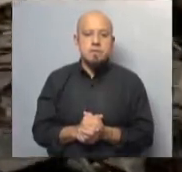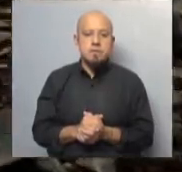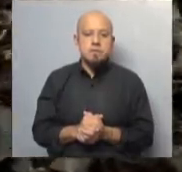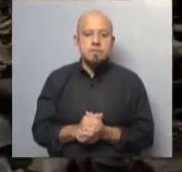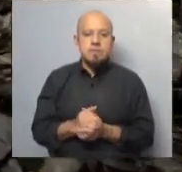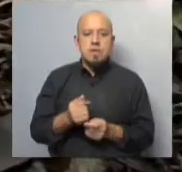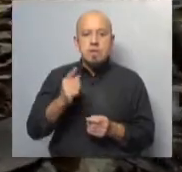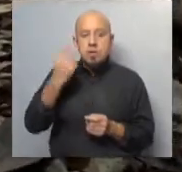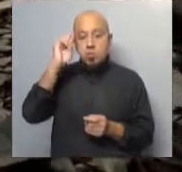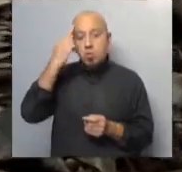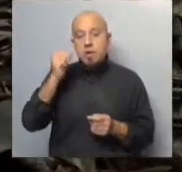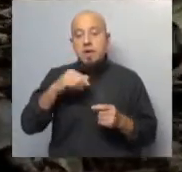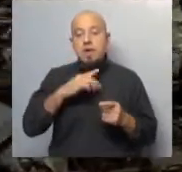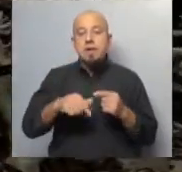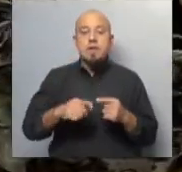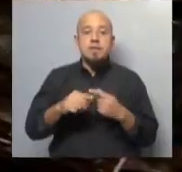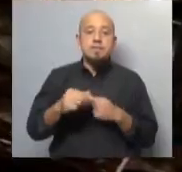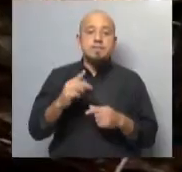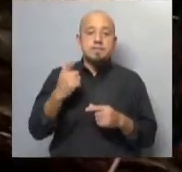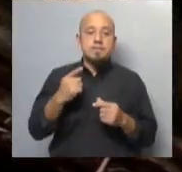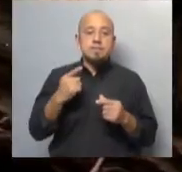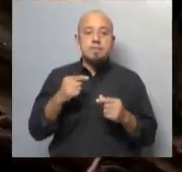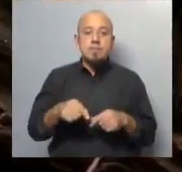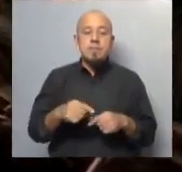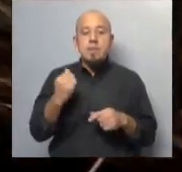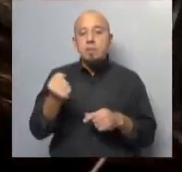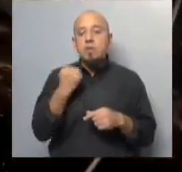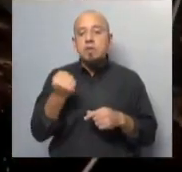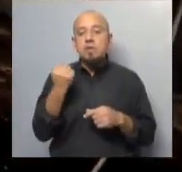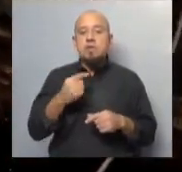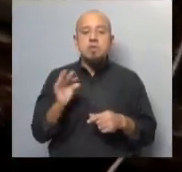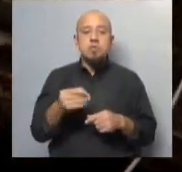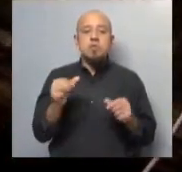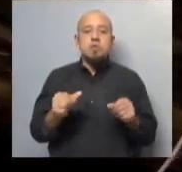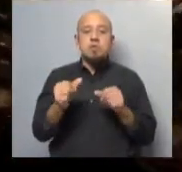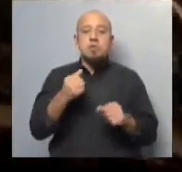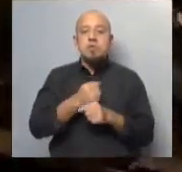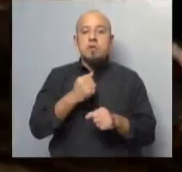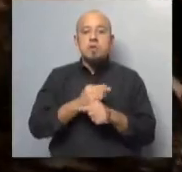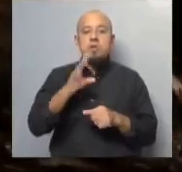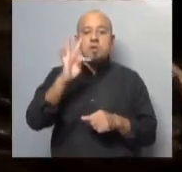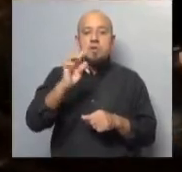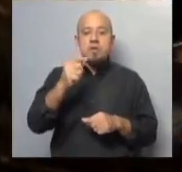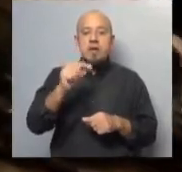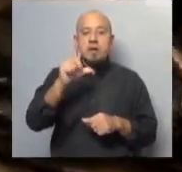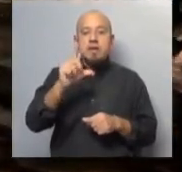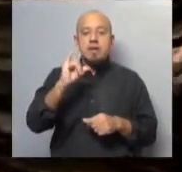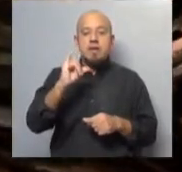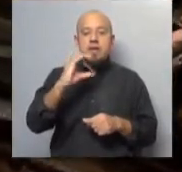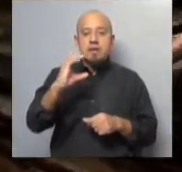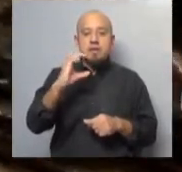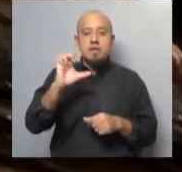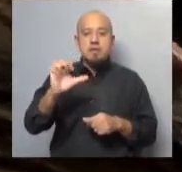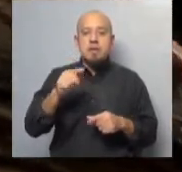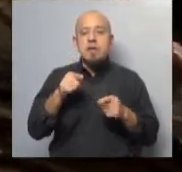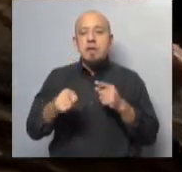En Uruguay tenemos un punto muy importante que es todos los trabajos que hizo el doctor Taliche años atrás con un libro que fue editado varias veces